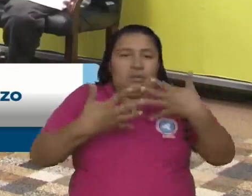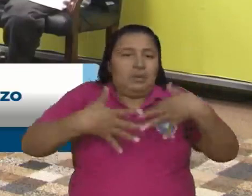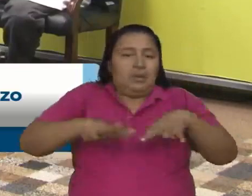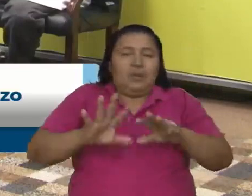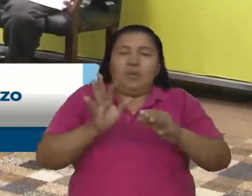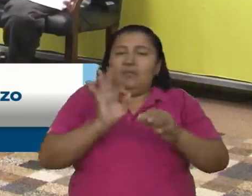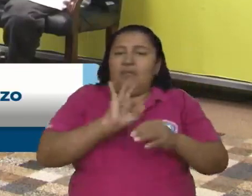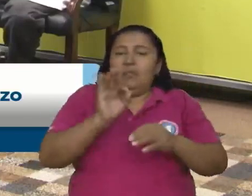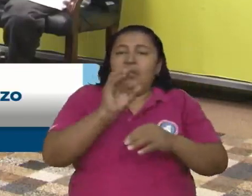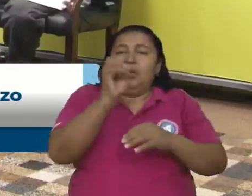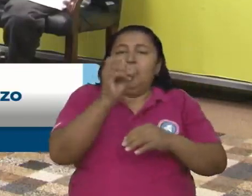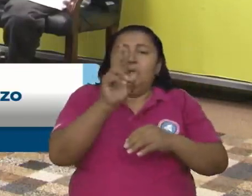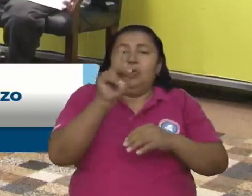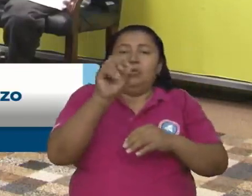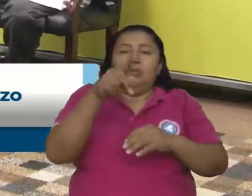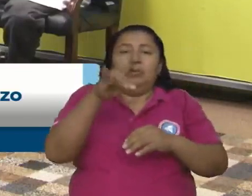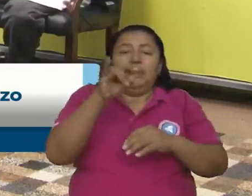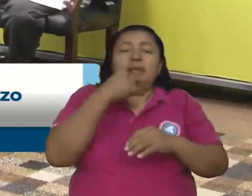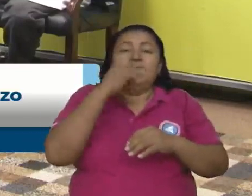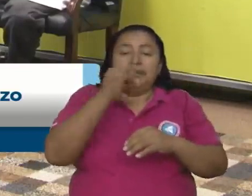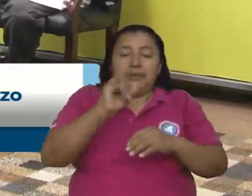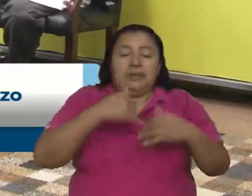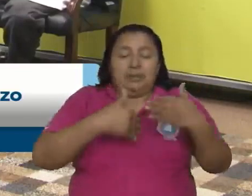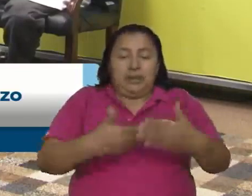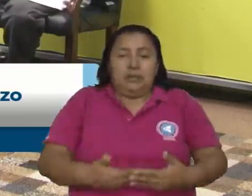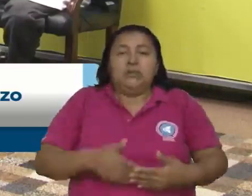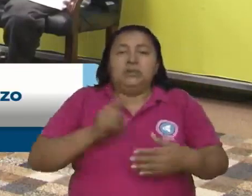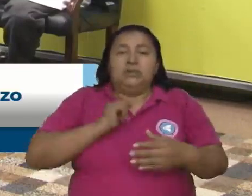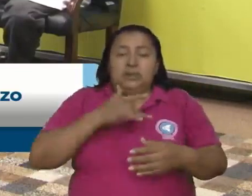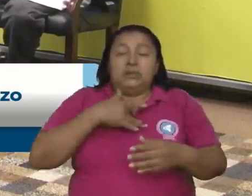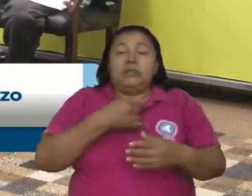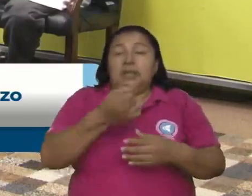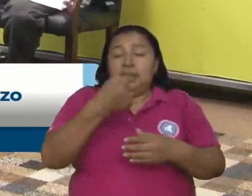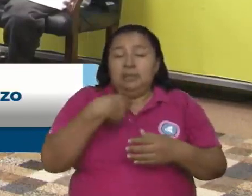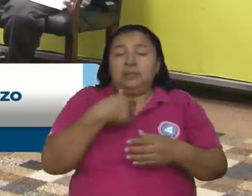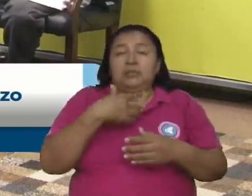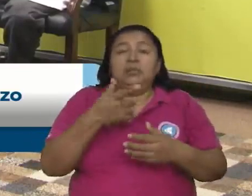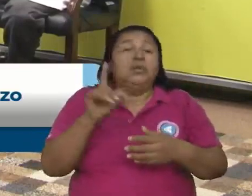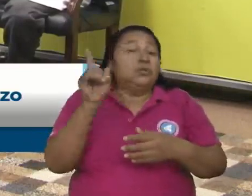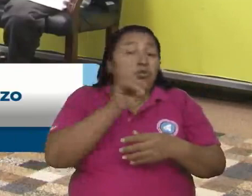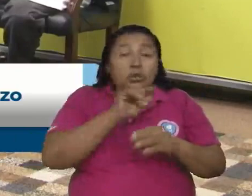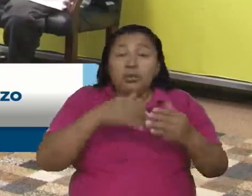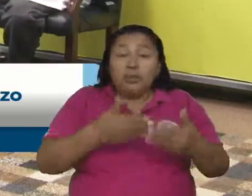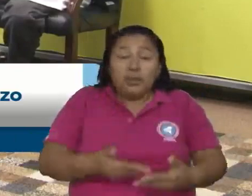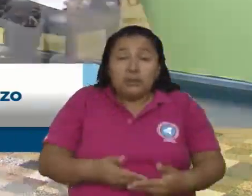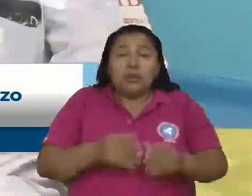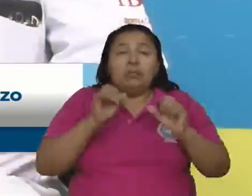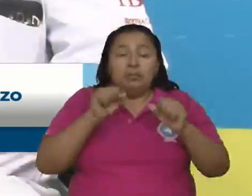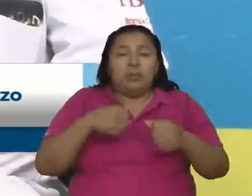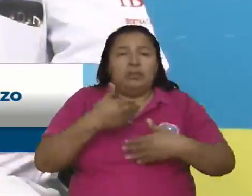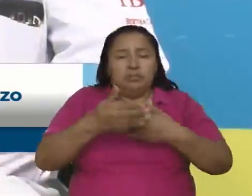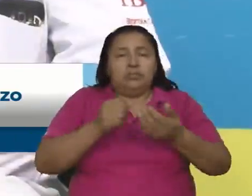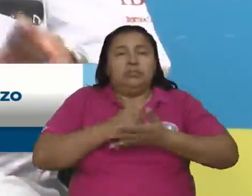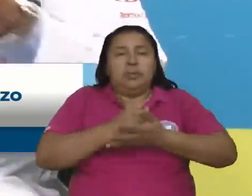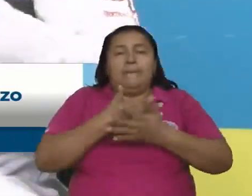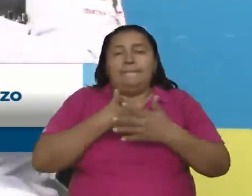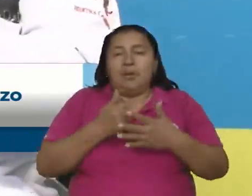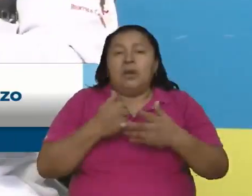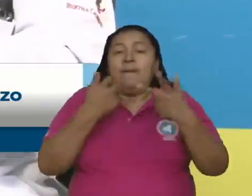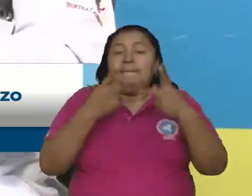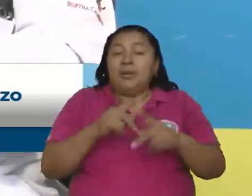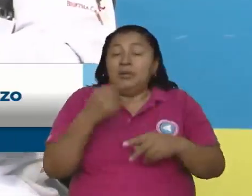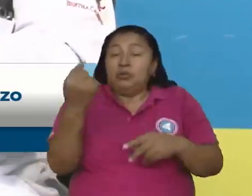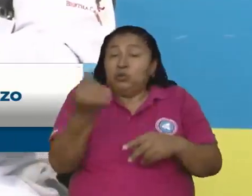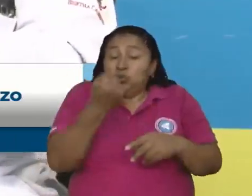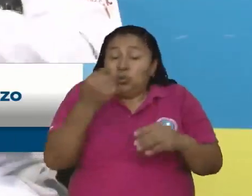tipo ortopédica debe recibir, si está embarazada, tromboprofilaxis. Si no está embarazada, puedes valorar. Claro. ¿Ya? Pero solamente el